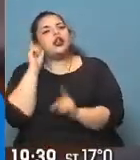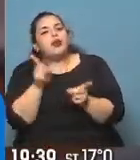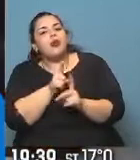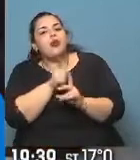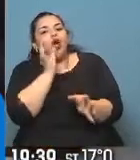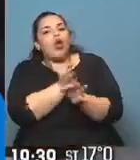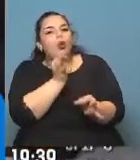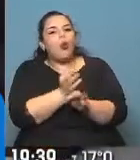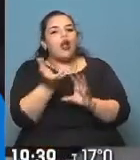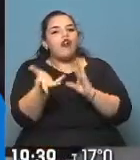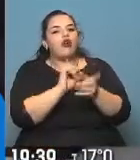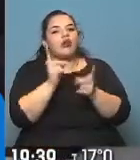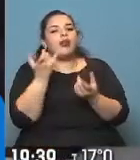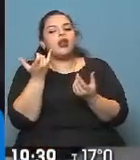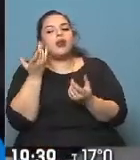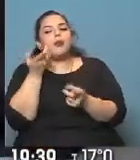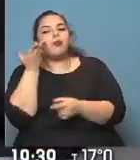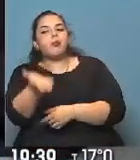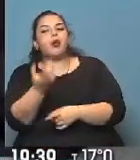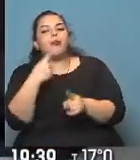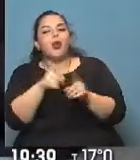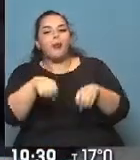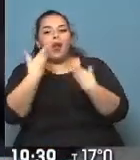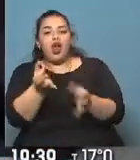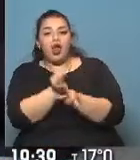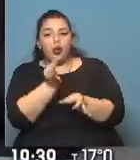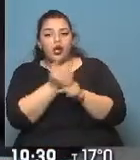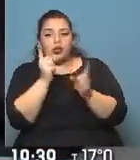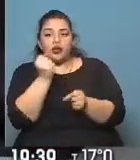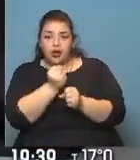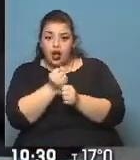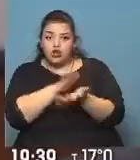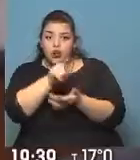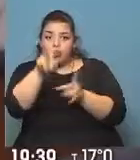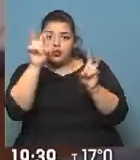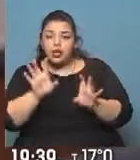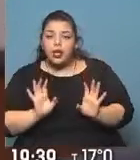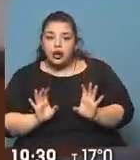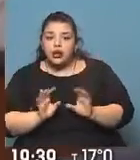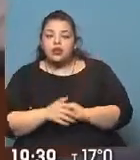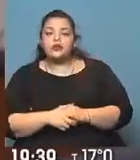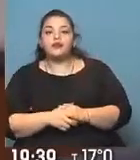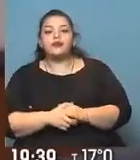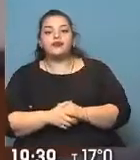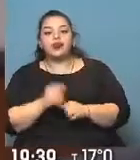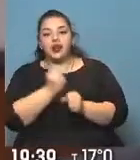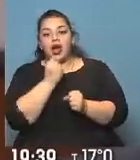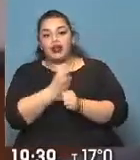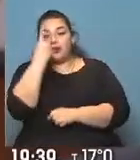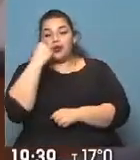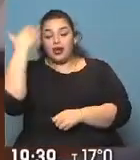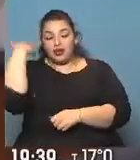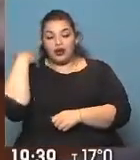escuelas hay un fuerte reclamo también por las mejoras edilicias en todo el país está trabajando al respecto se está trabajando desde el primer día lo que pasa en mi lecho